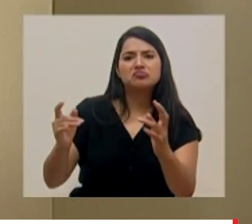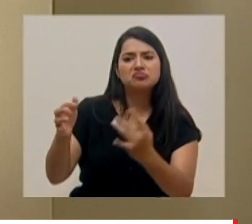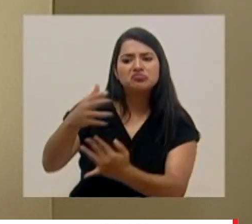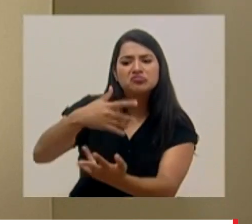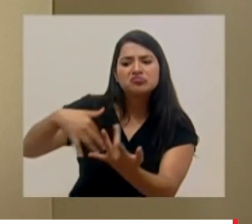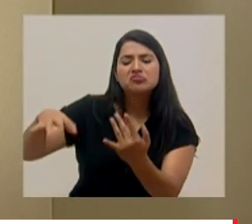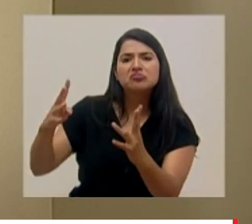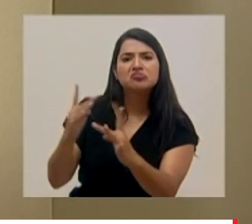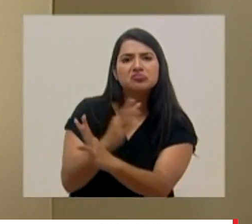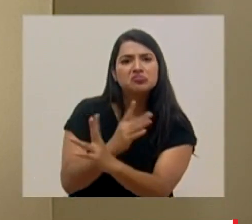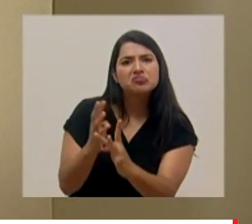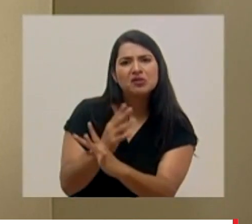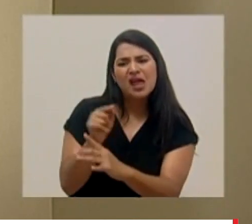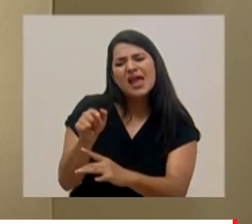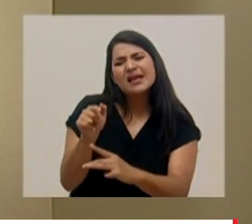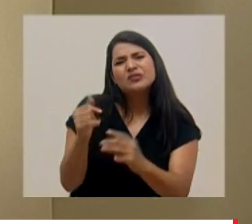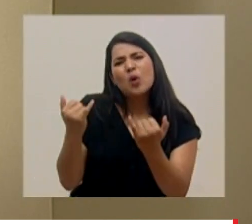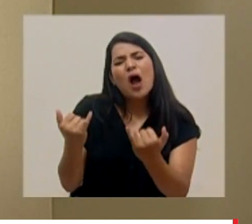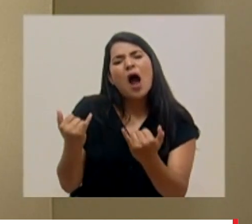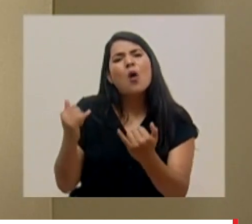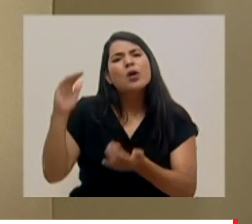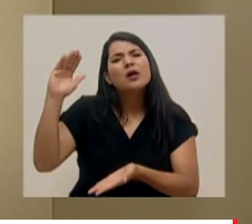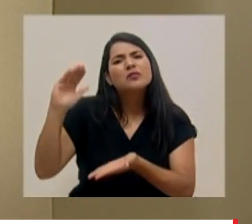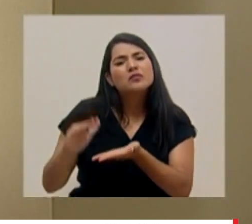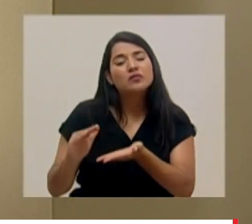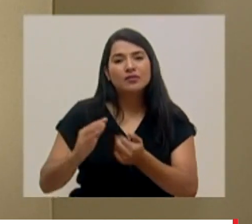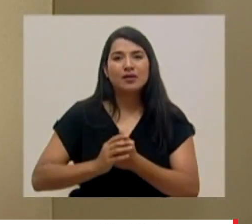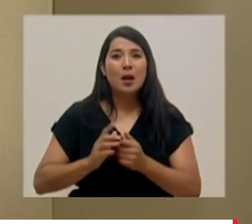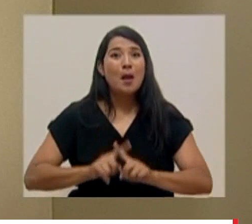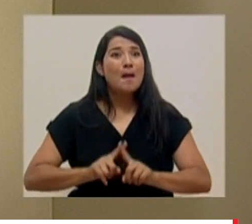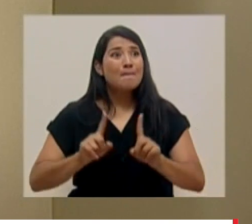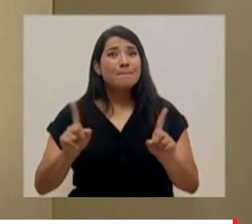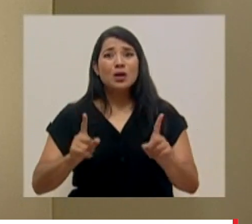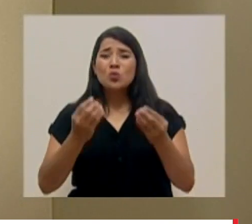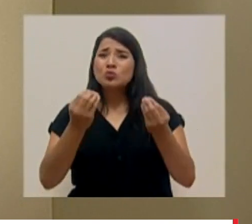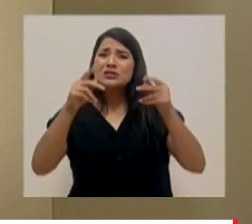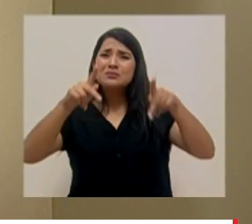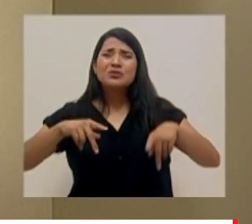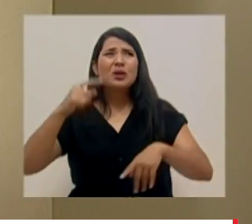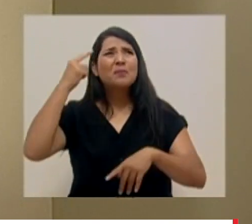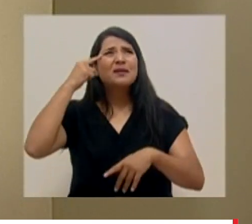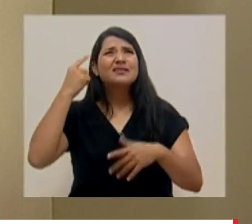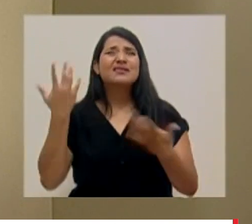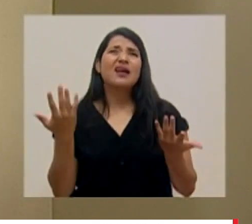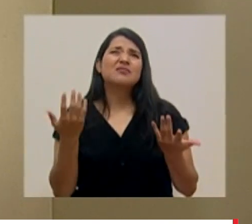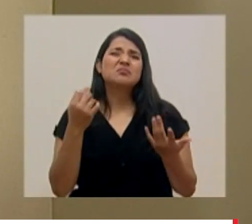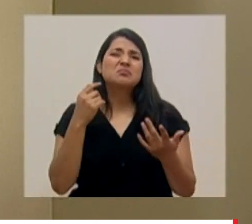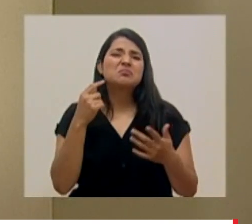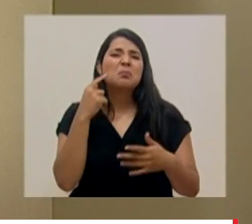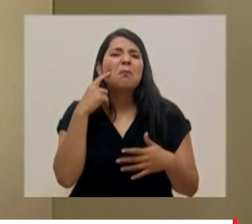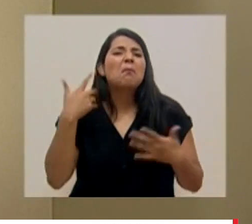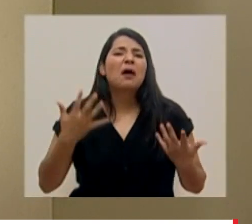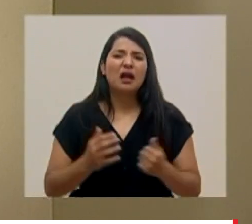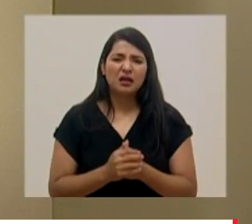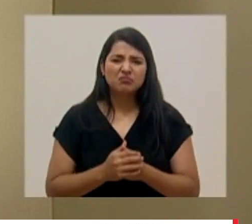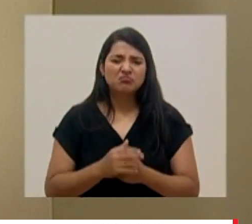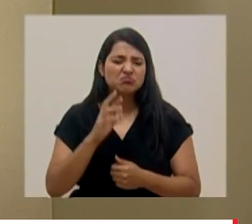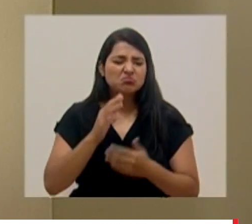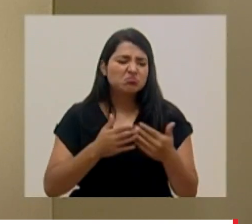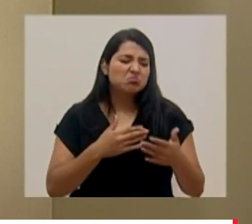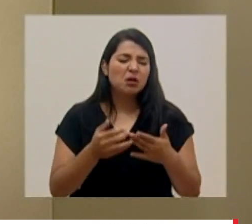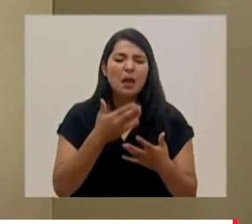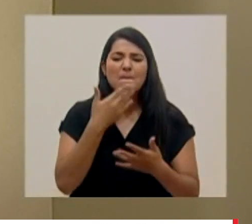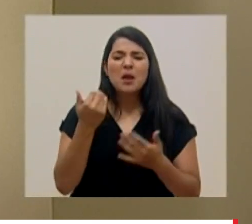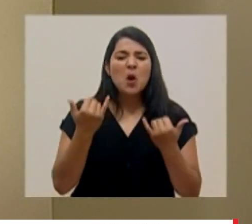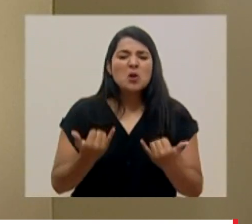yo sé que lo que hablábamos mucho del desgaste lleva a muchas personas a pensar que ya no vale la pena, que ya es mejor romper las burbujas